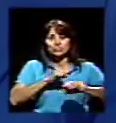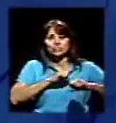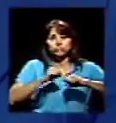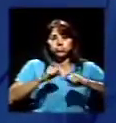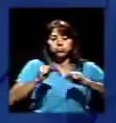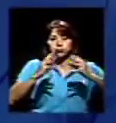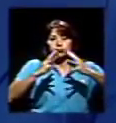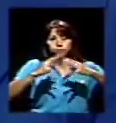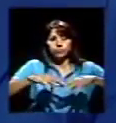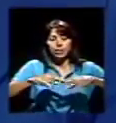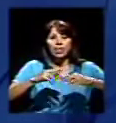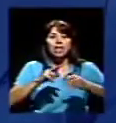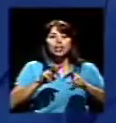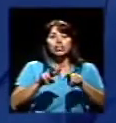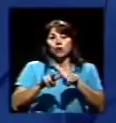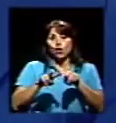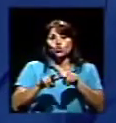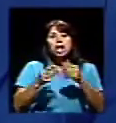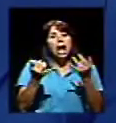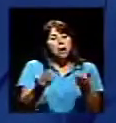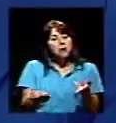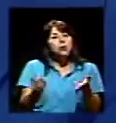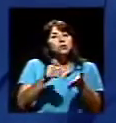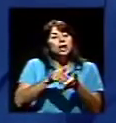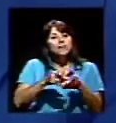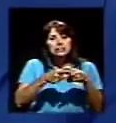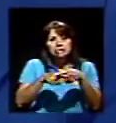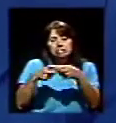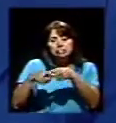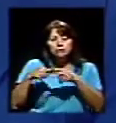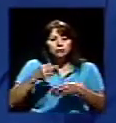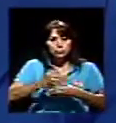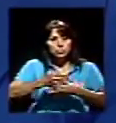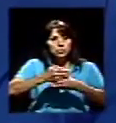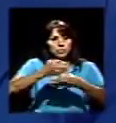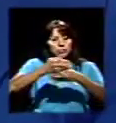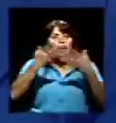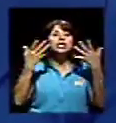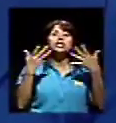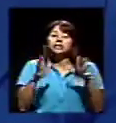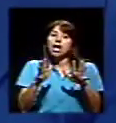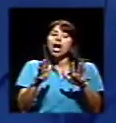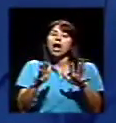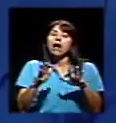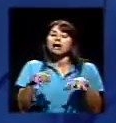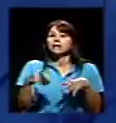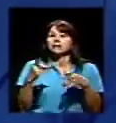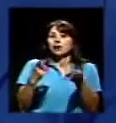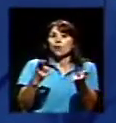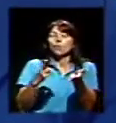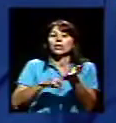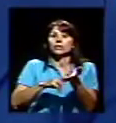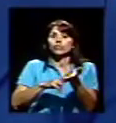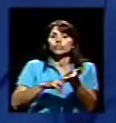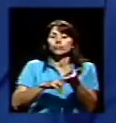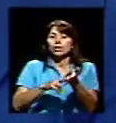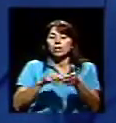Nicoya. Con varias, estamos, ya se adjudicó la torre del hospital de la